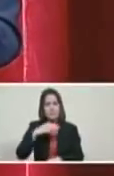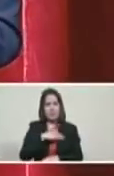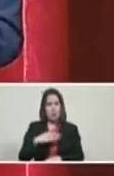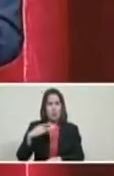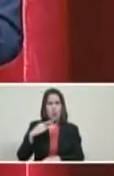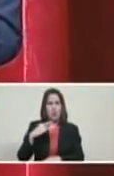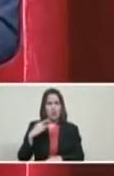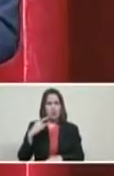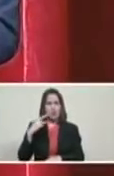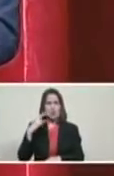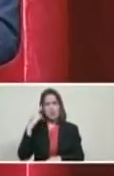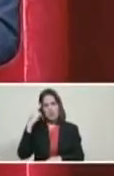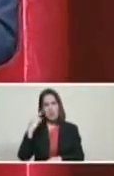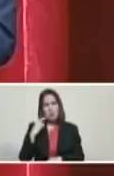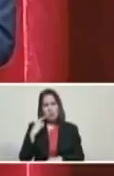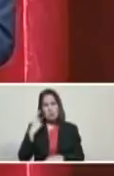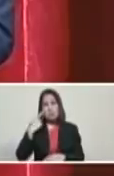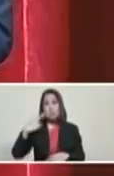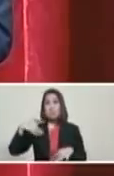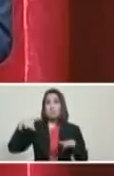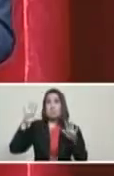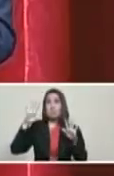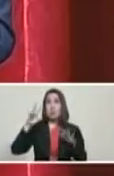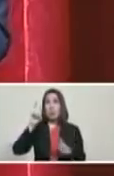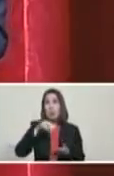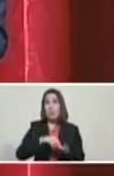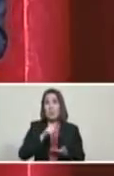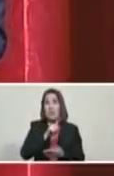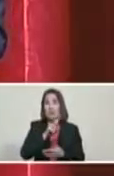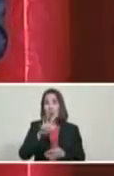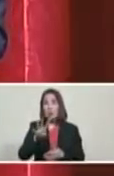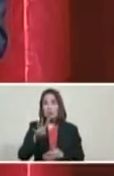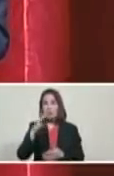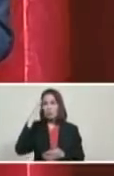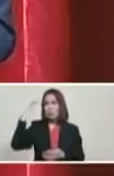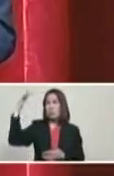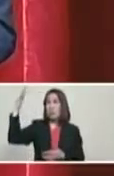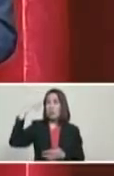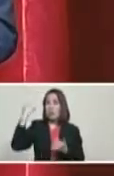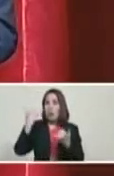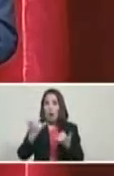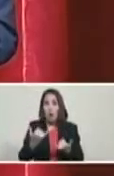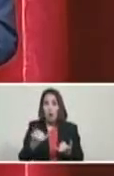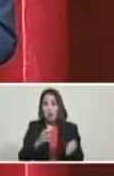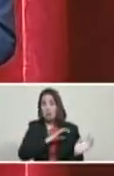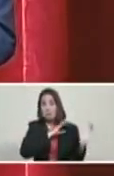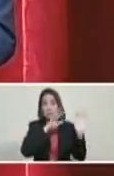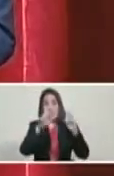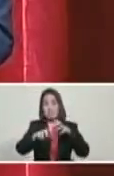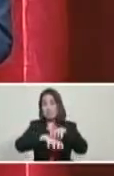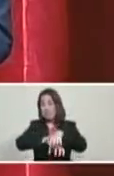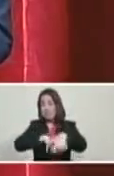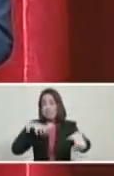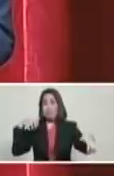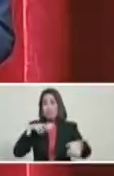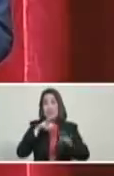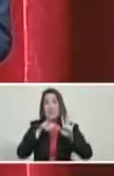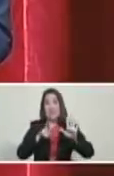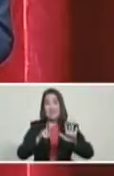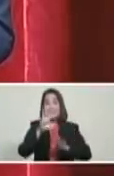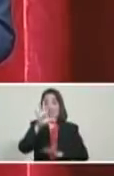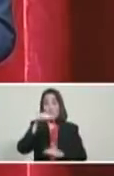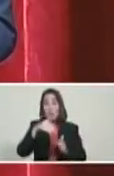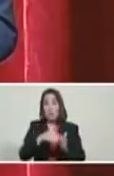2014, era un sueño. Hoy tenemos estudiando a más de 75 mil educadores.